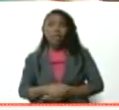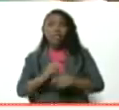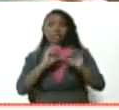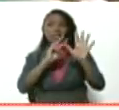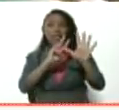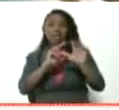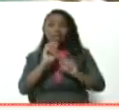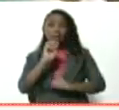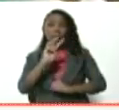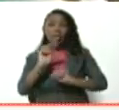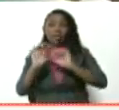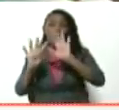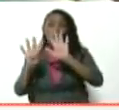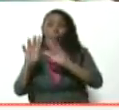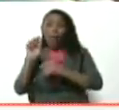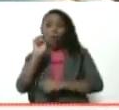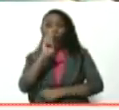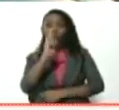729 UH,